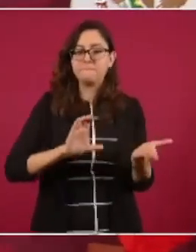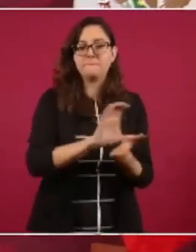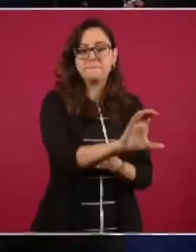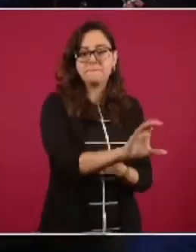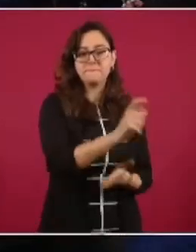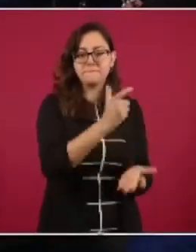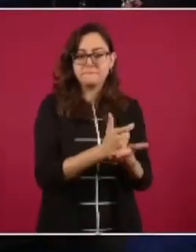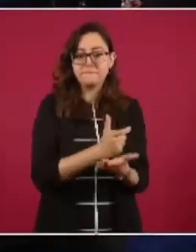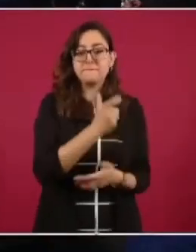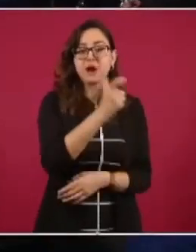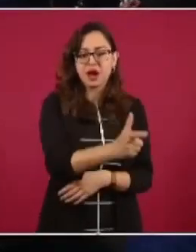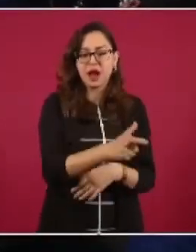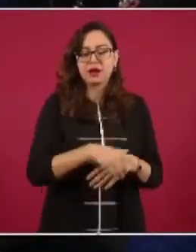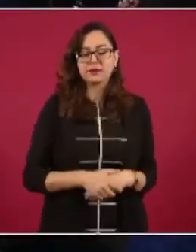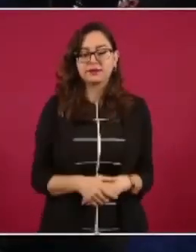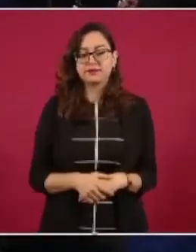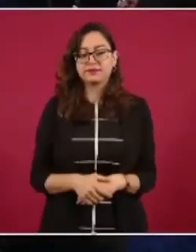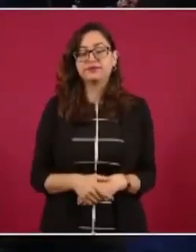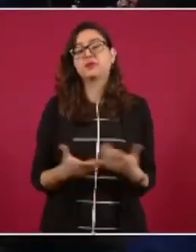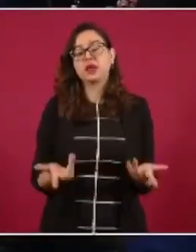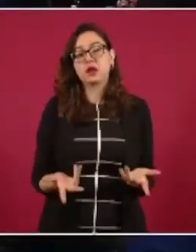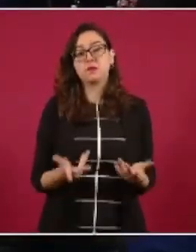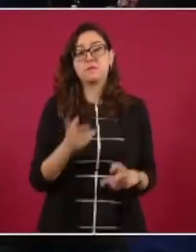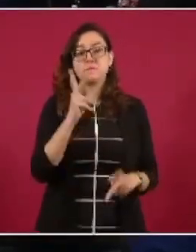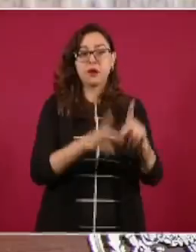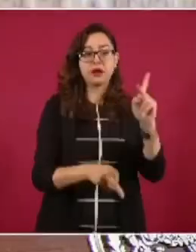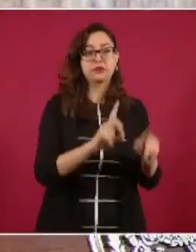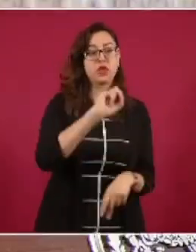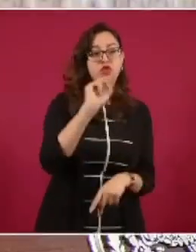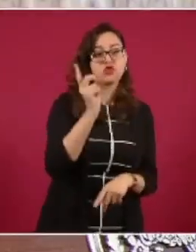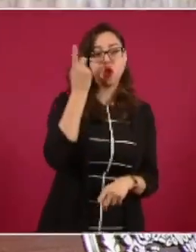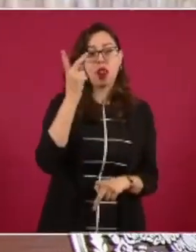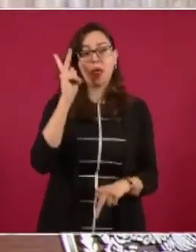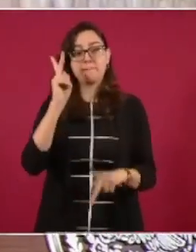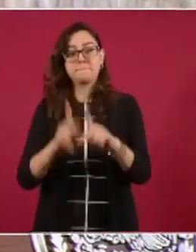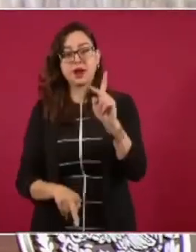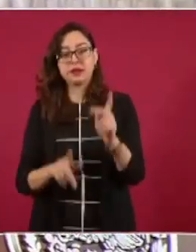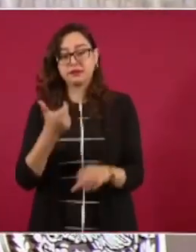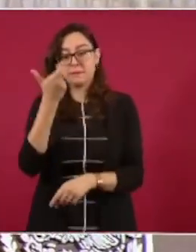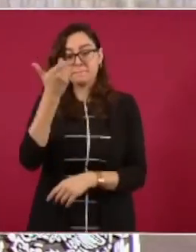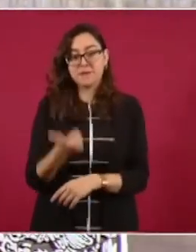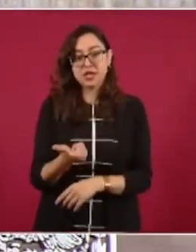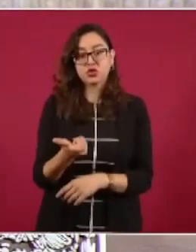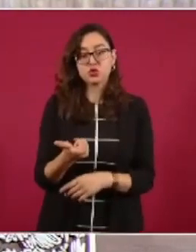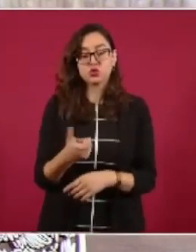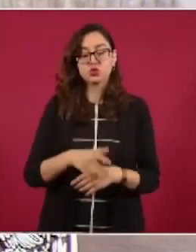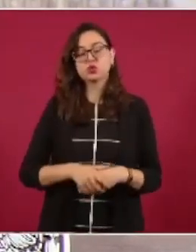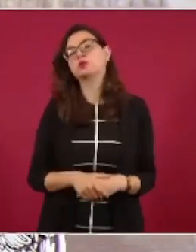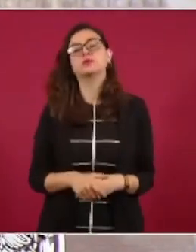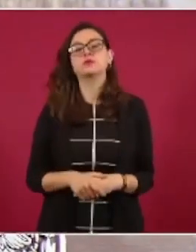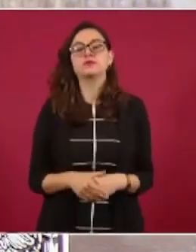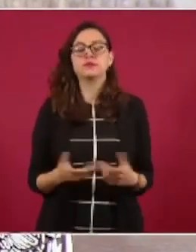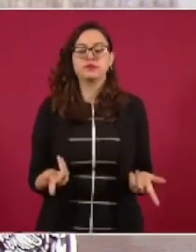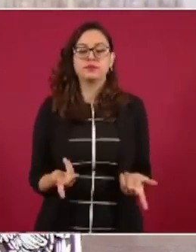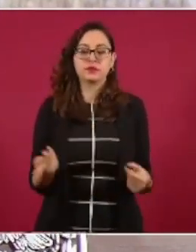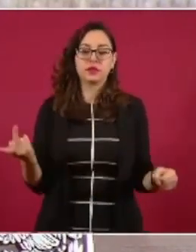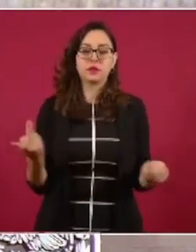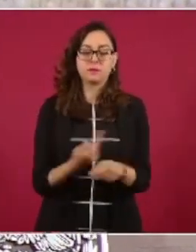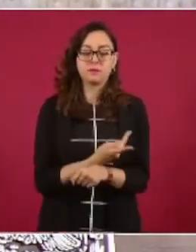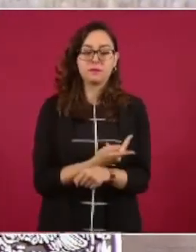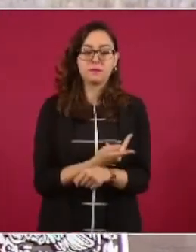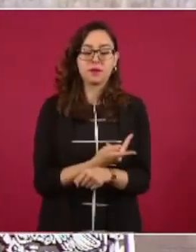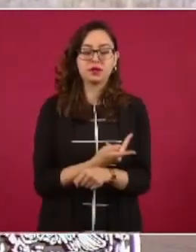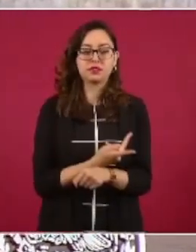deuda contratada en dólares y otra en peso. La contratada en dólares, pues ahora,